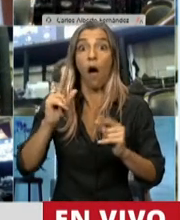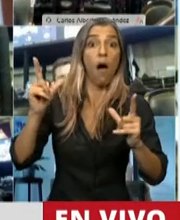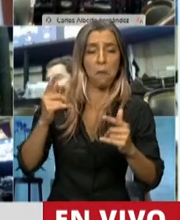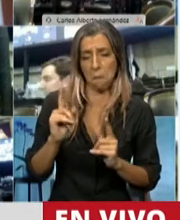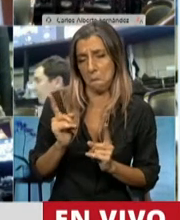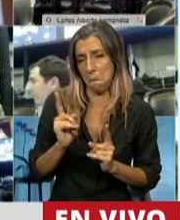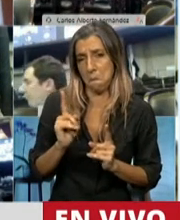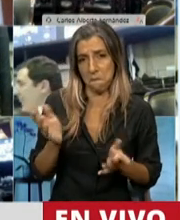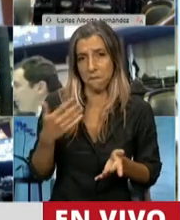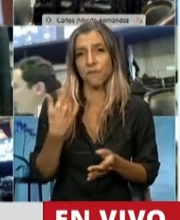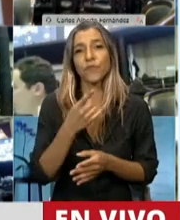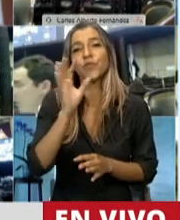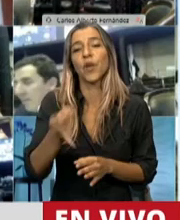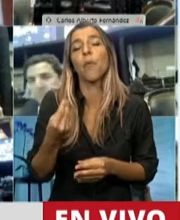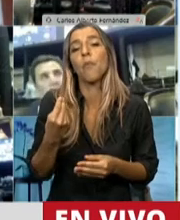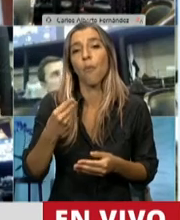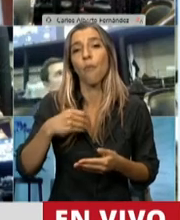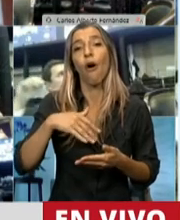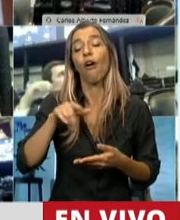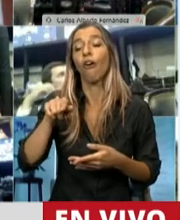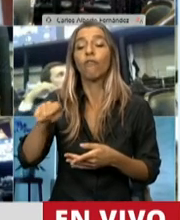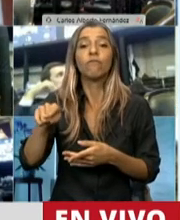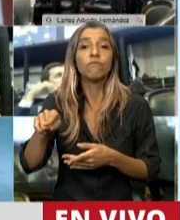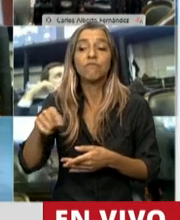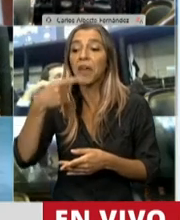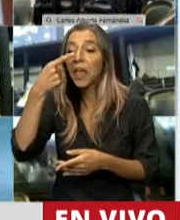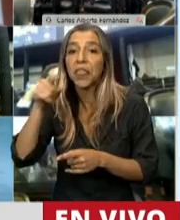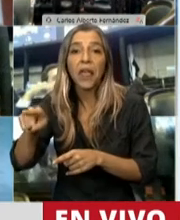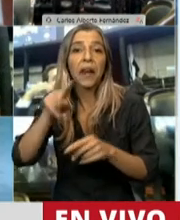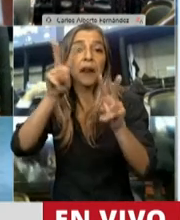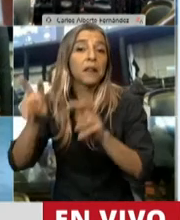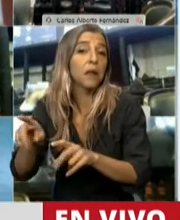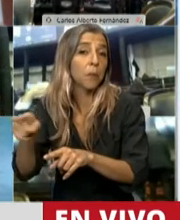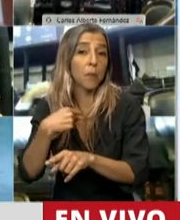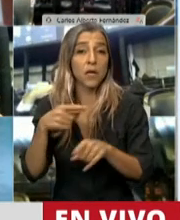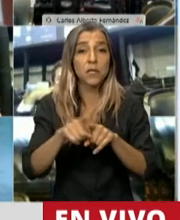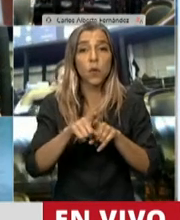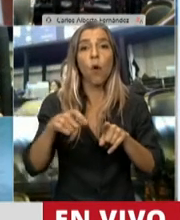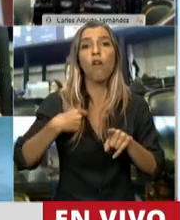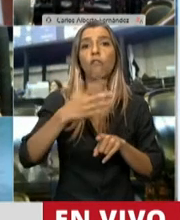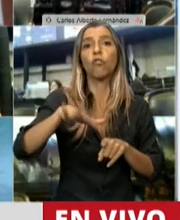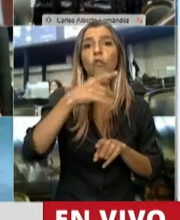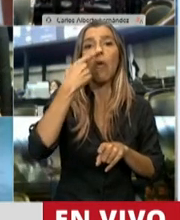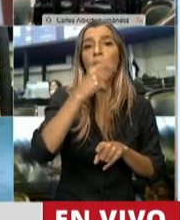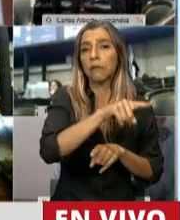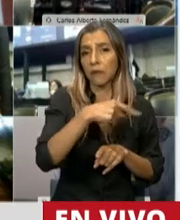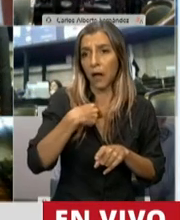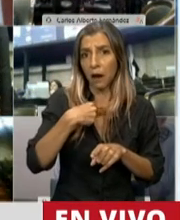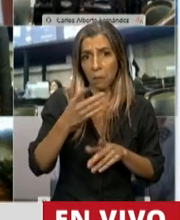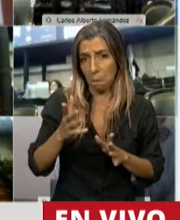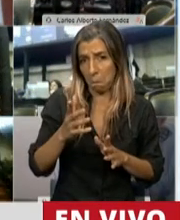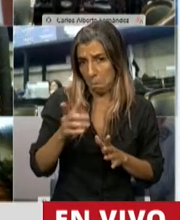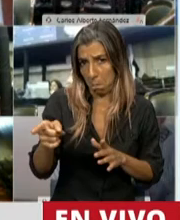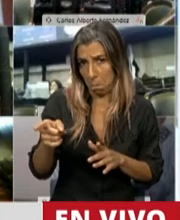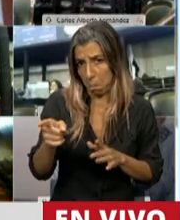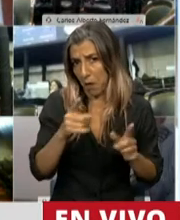agenda del oficialismo no es la agenda de la gente. Y hoy lo podemos ver con temas tan importantes como la educación,